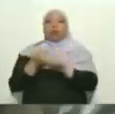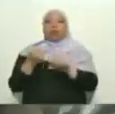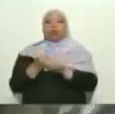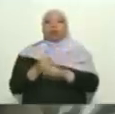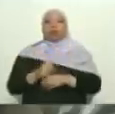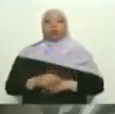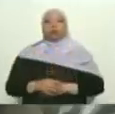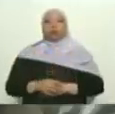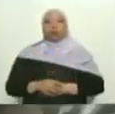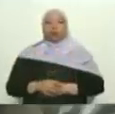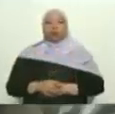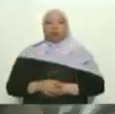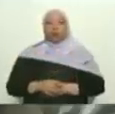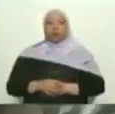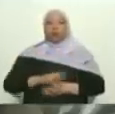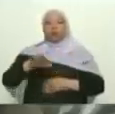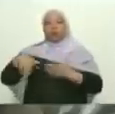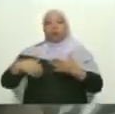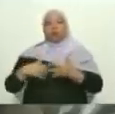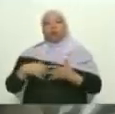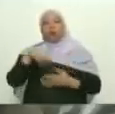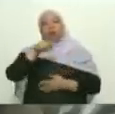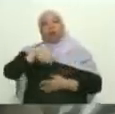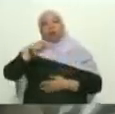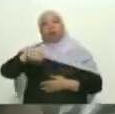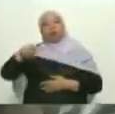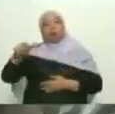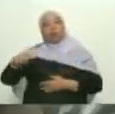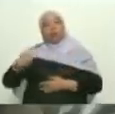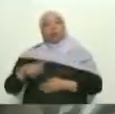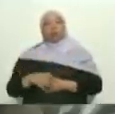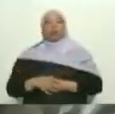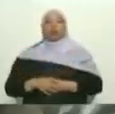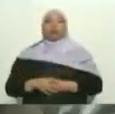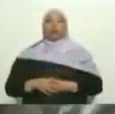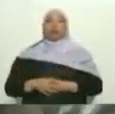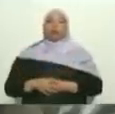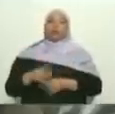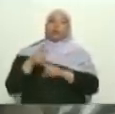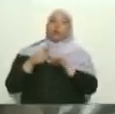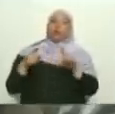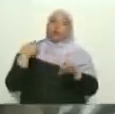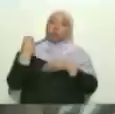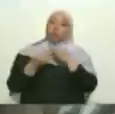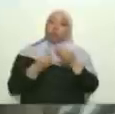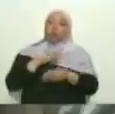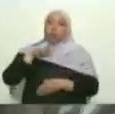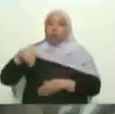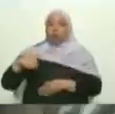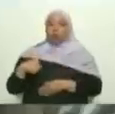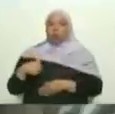costo, que es el desprecio de la gente por